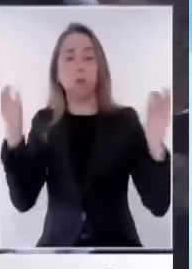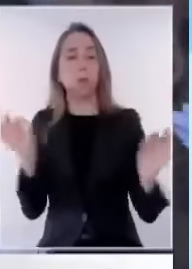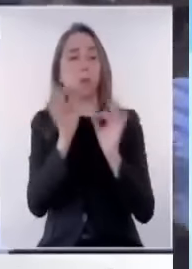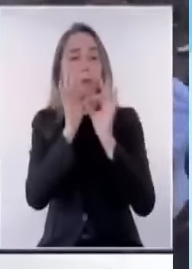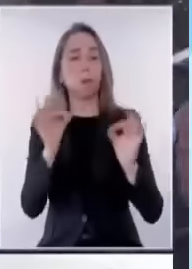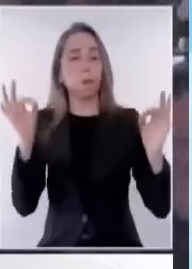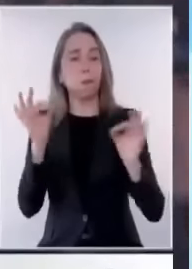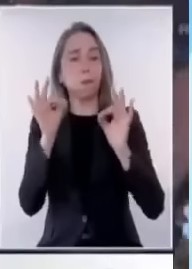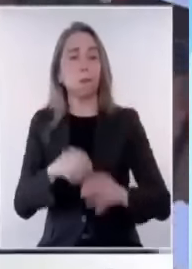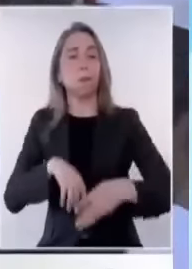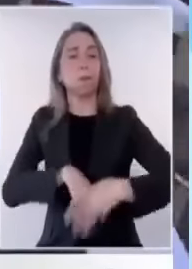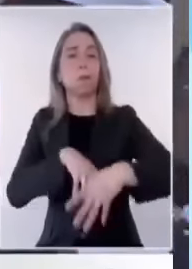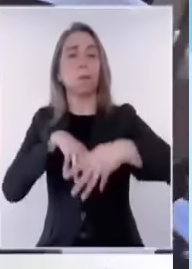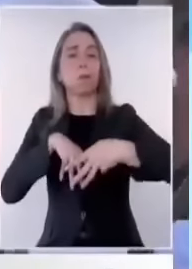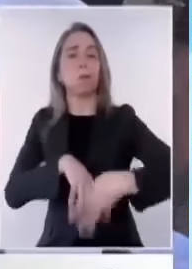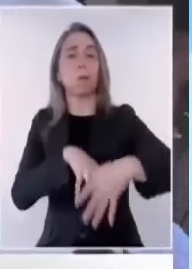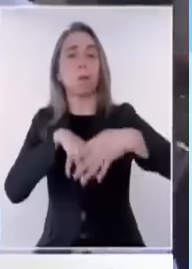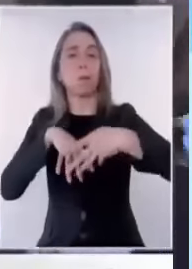suscribirte.